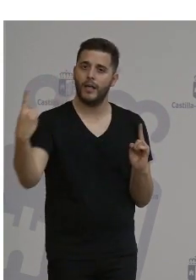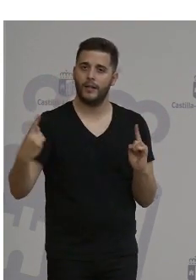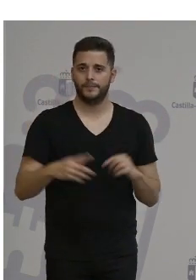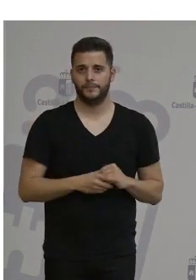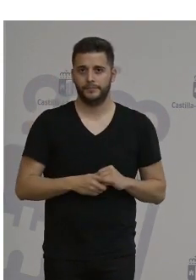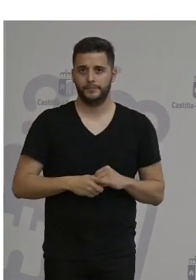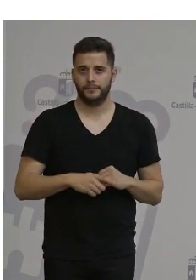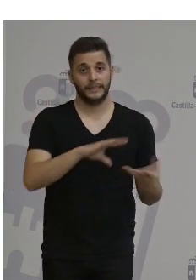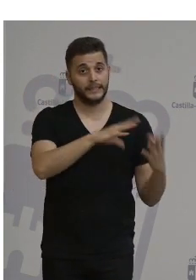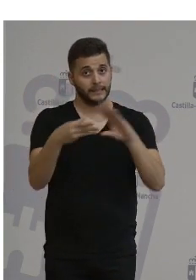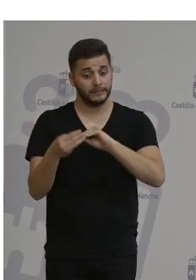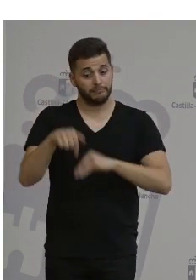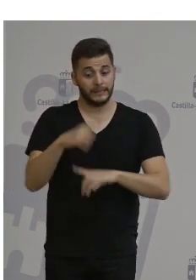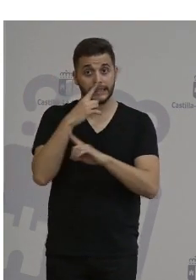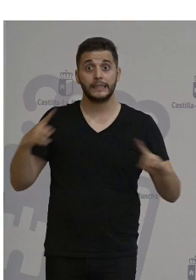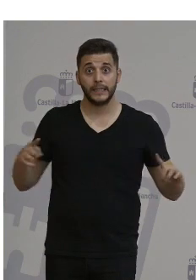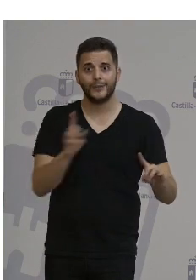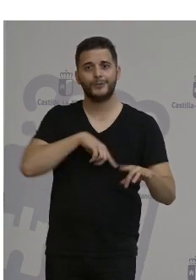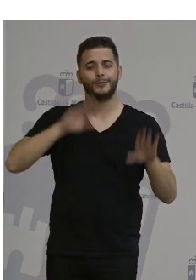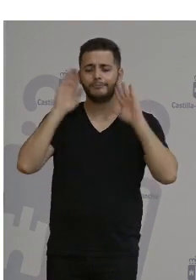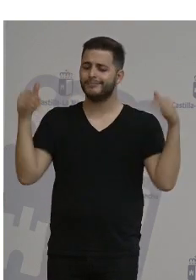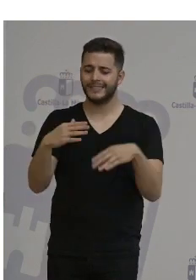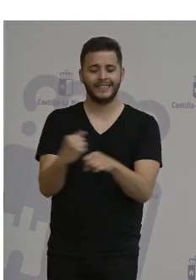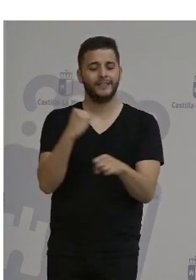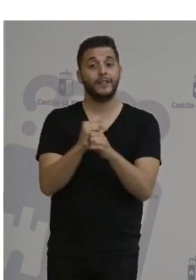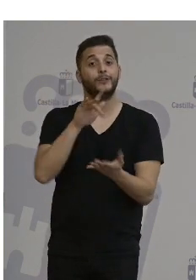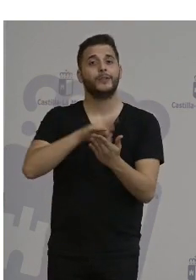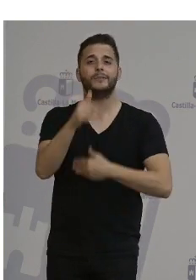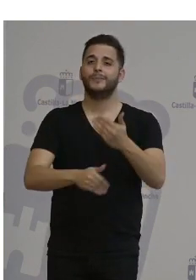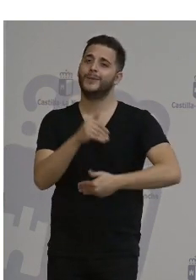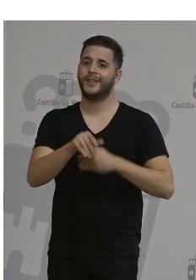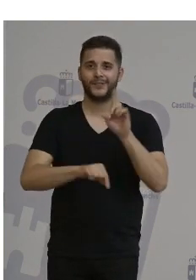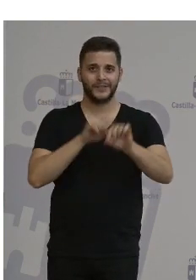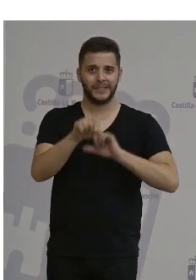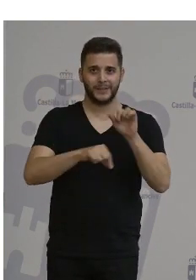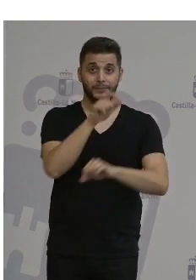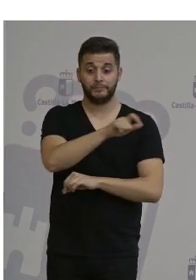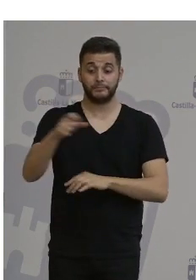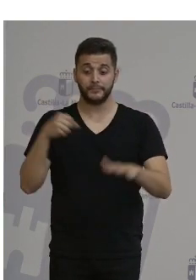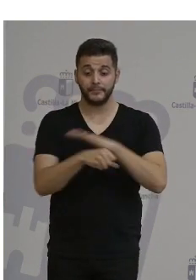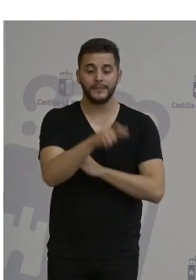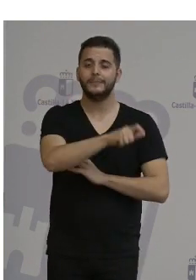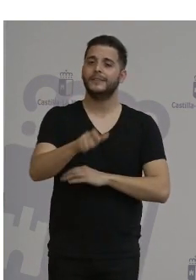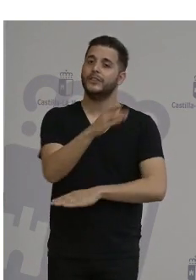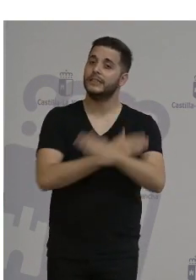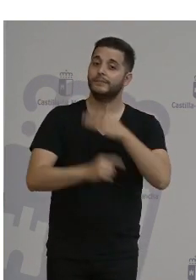De hecho, en este año ya estamos trabajando para que en los procesos de selección de personal las personas con discapacidad física e